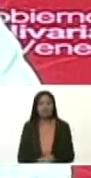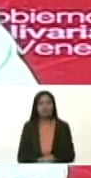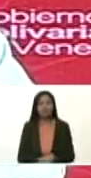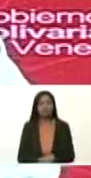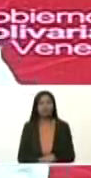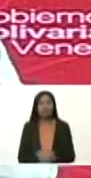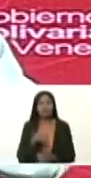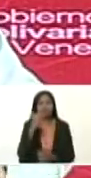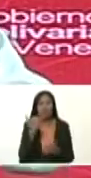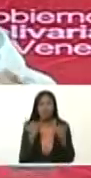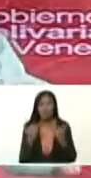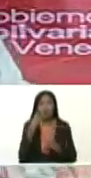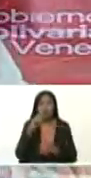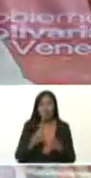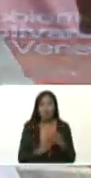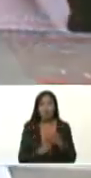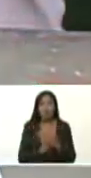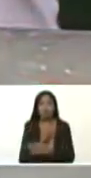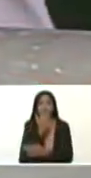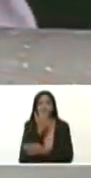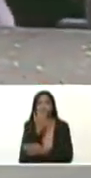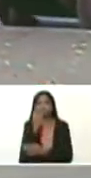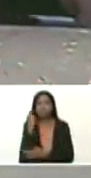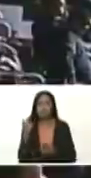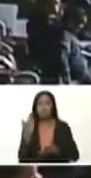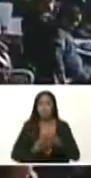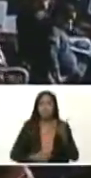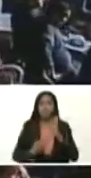eléctrico y ahora forestal. Aquí tengo las propuestas.